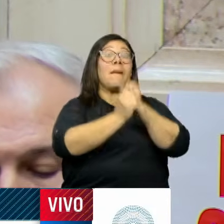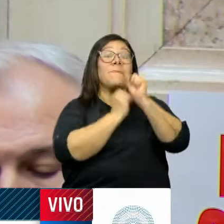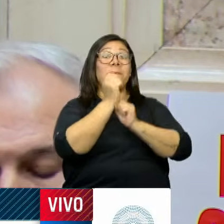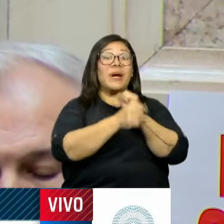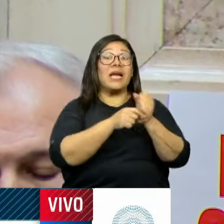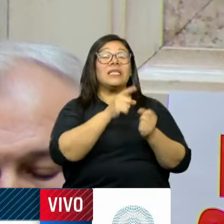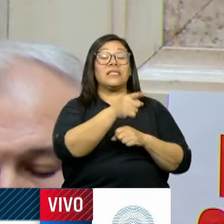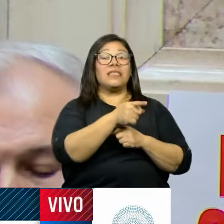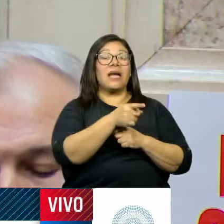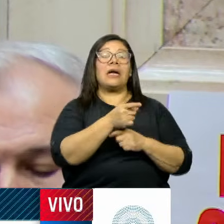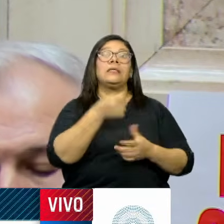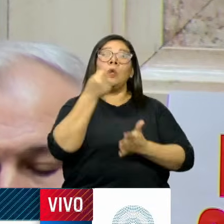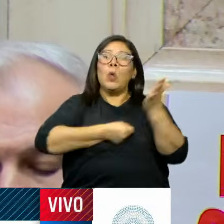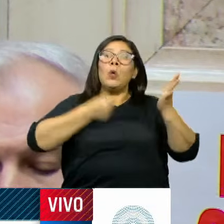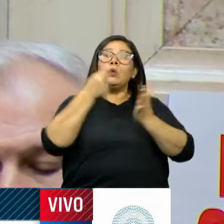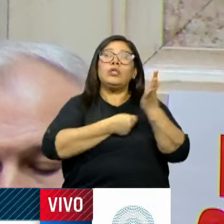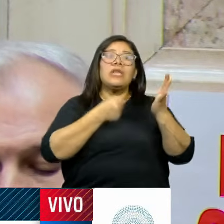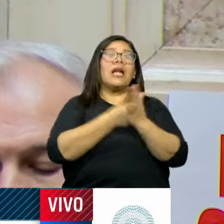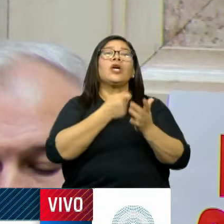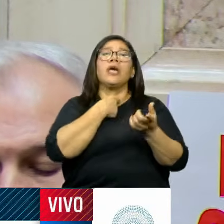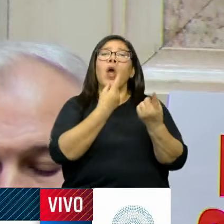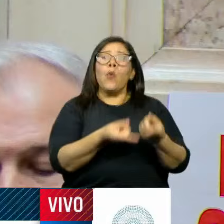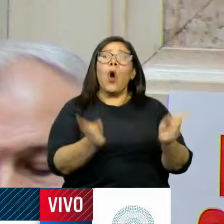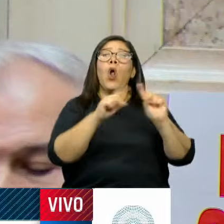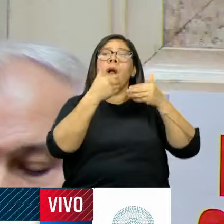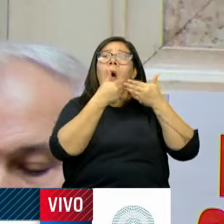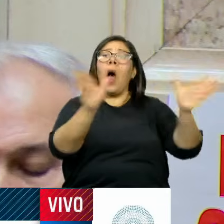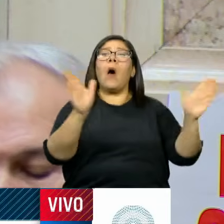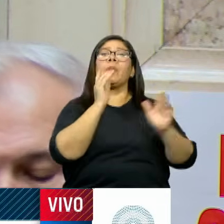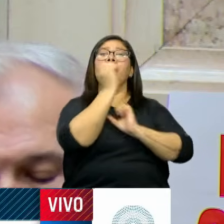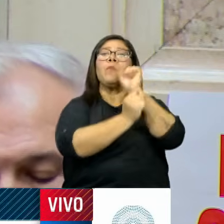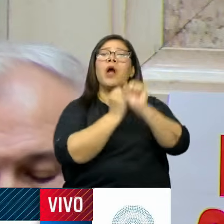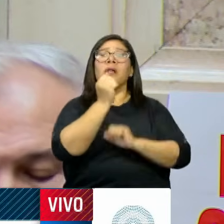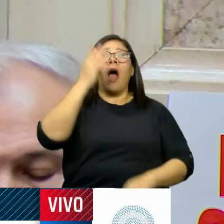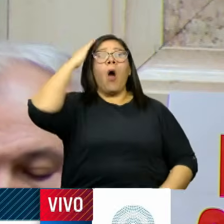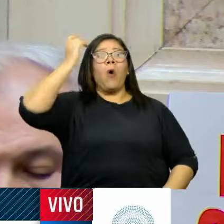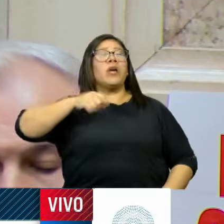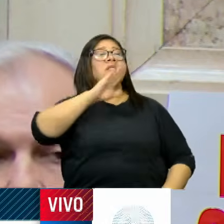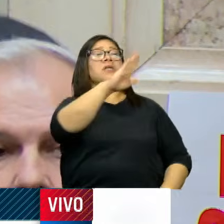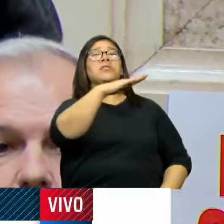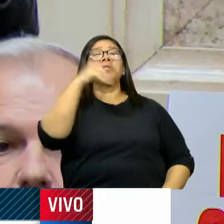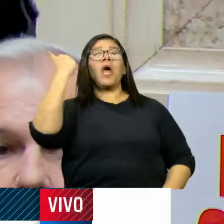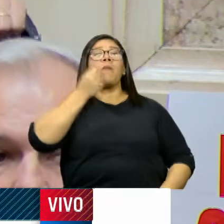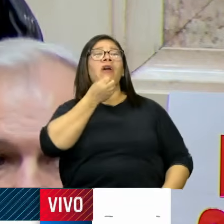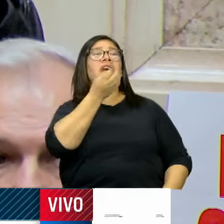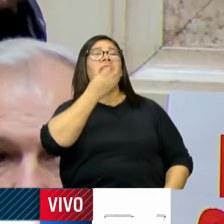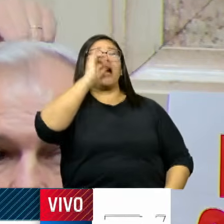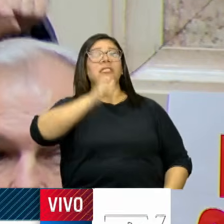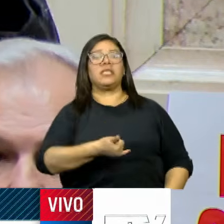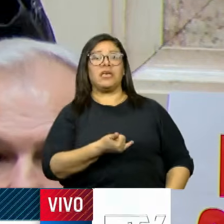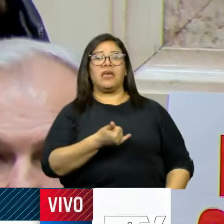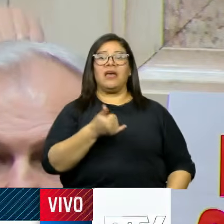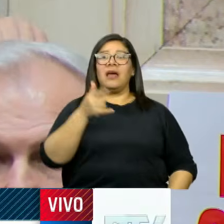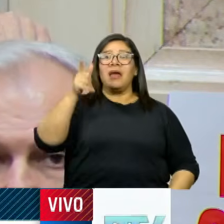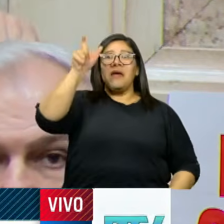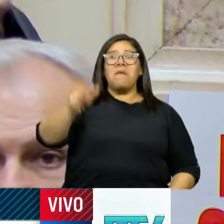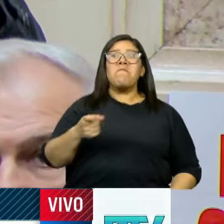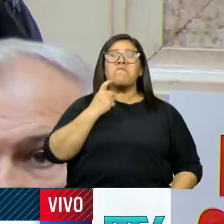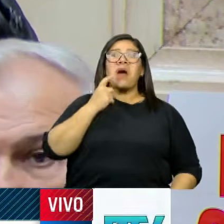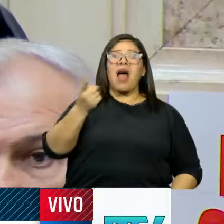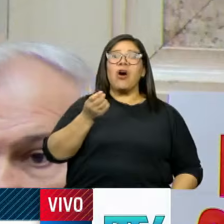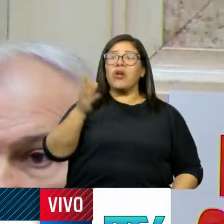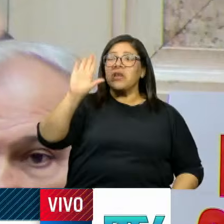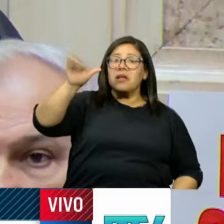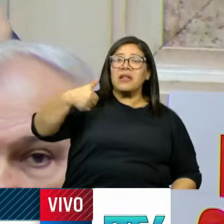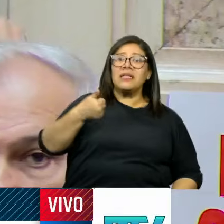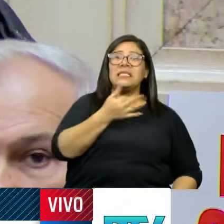la reapertura de los puestos de trabajo. A ellos los indagaron en la provincia de Buenos Aires. Indagan a nuevas mamás que